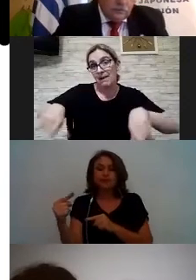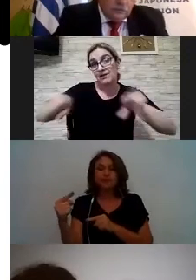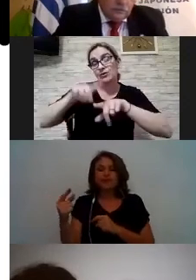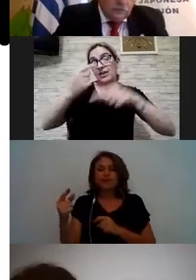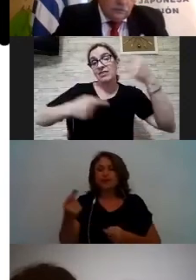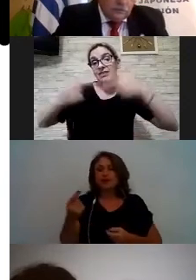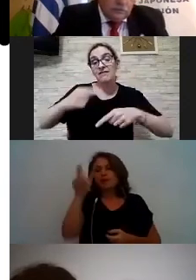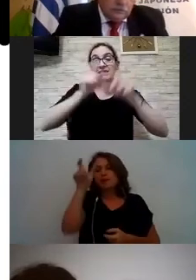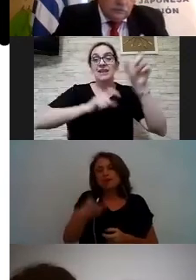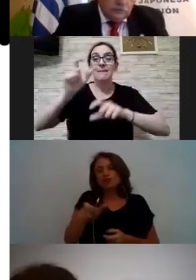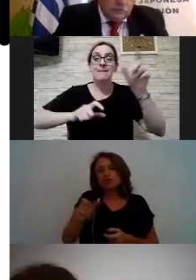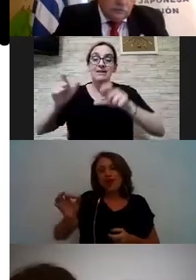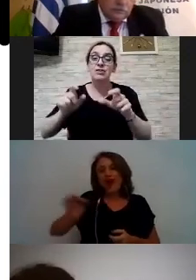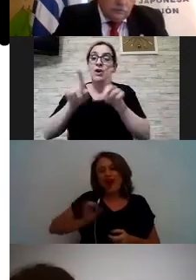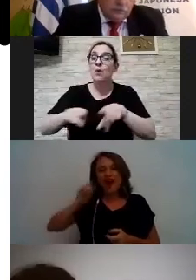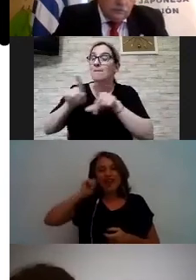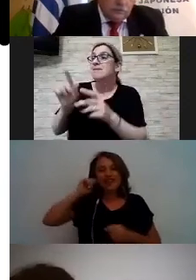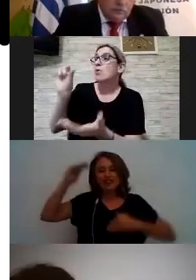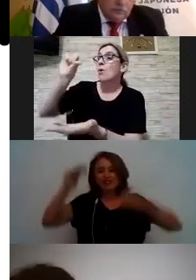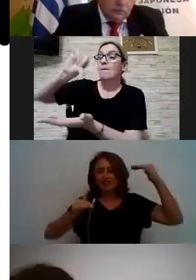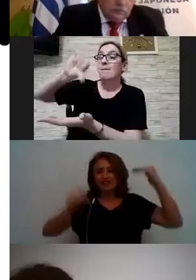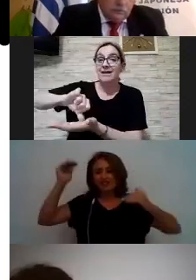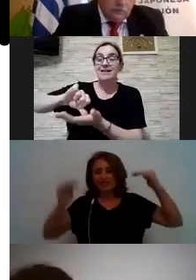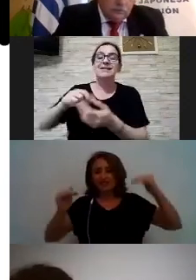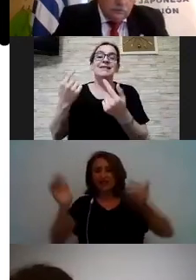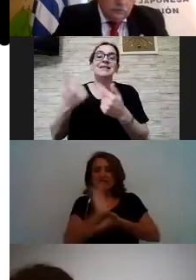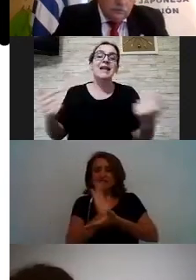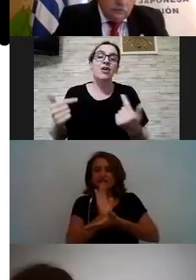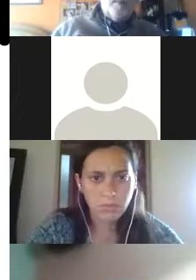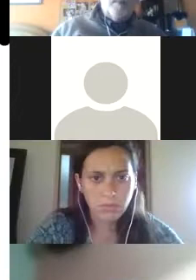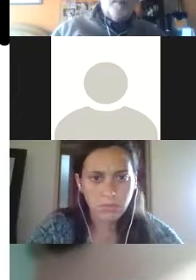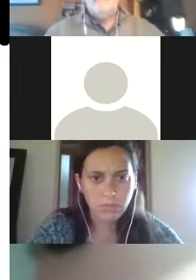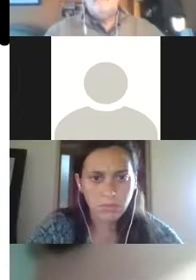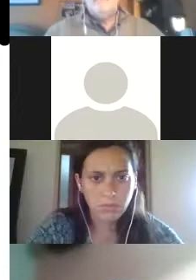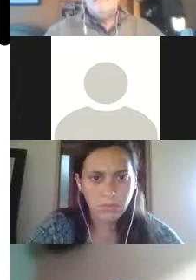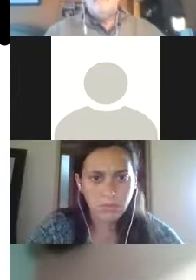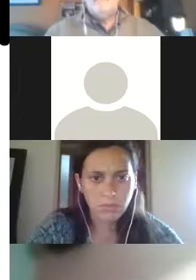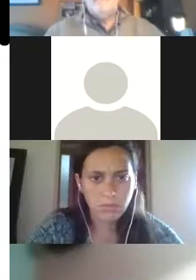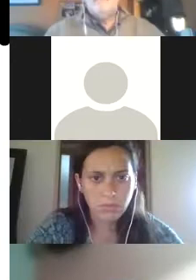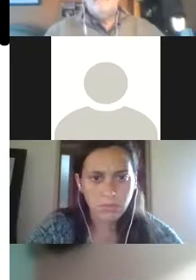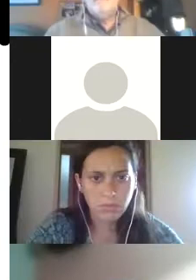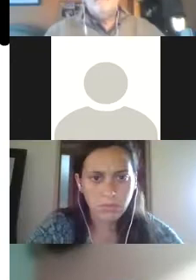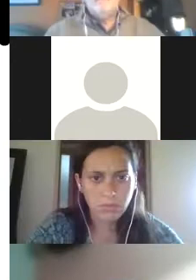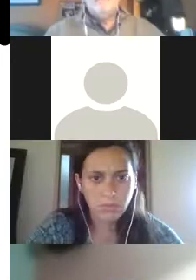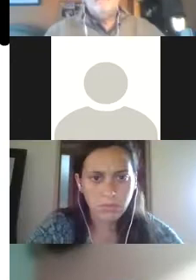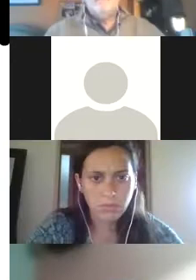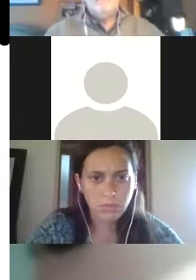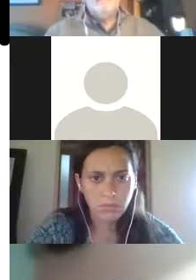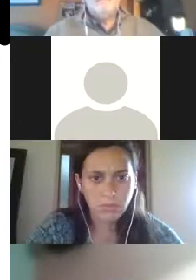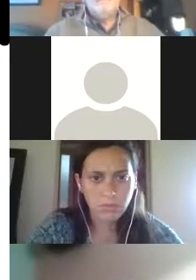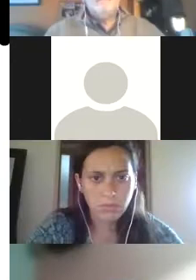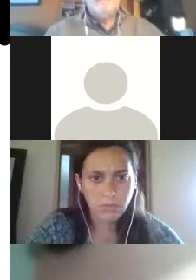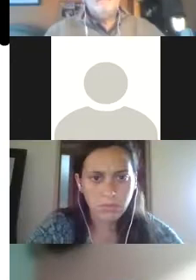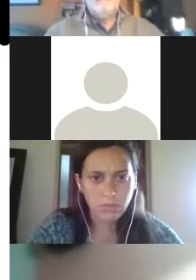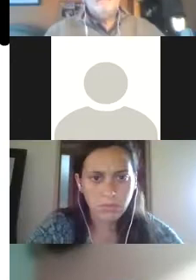aún viviendo en un mismo país, significar cosas diferentes cuando hablamos de participación y aún entre personas,